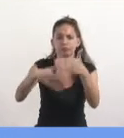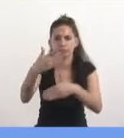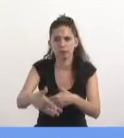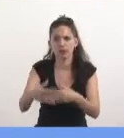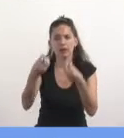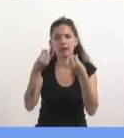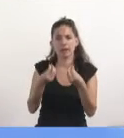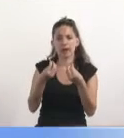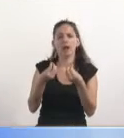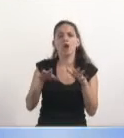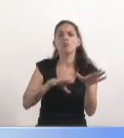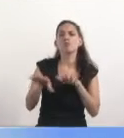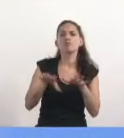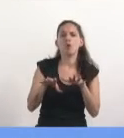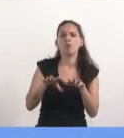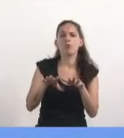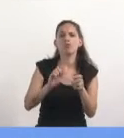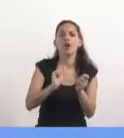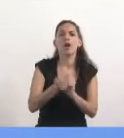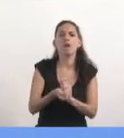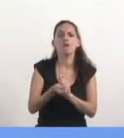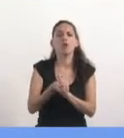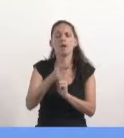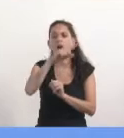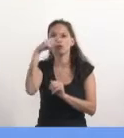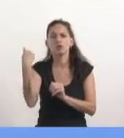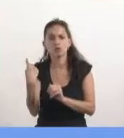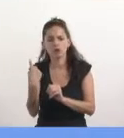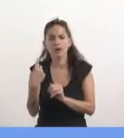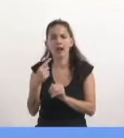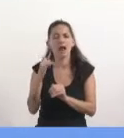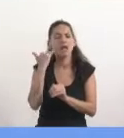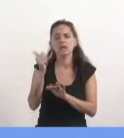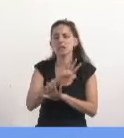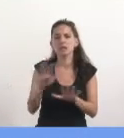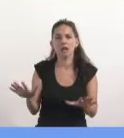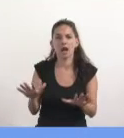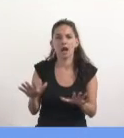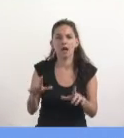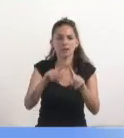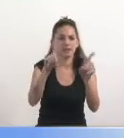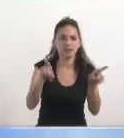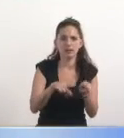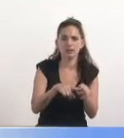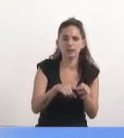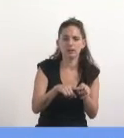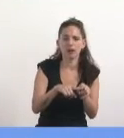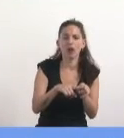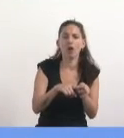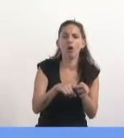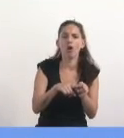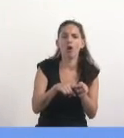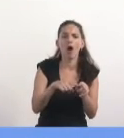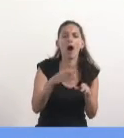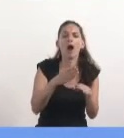incluso momentos antes de la reforma constitucional, donde ya se había dado el certificado de función a los impuestos, a los ingresos brutos y creo